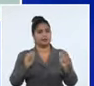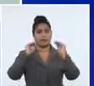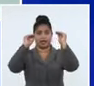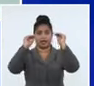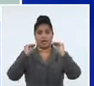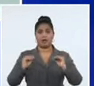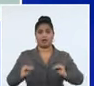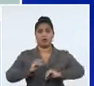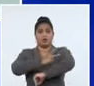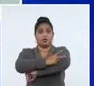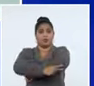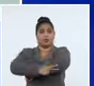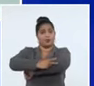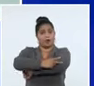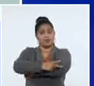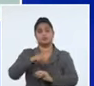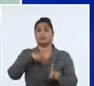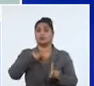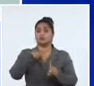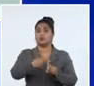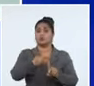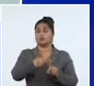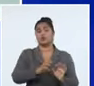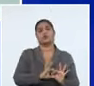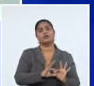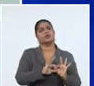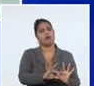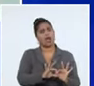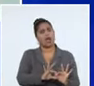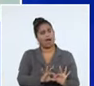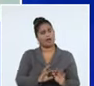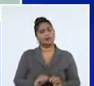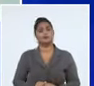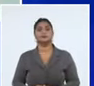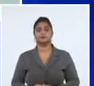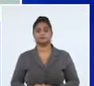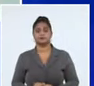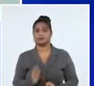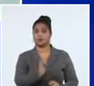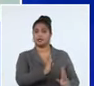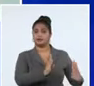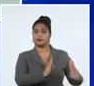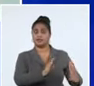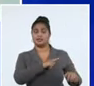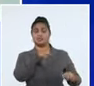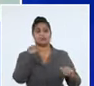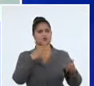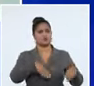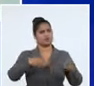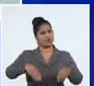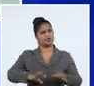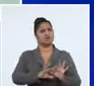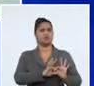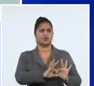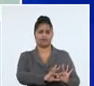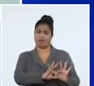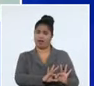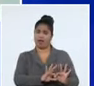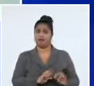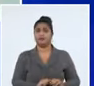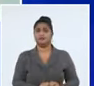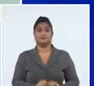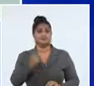número de casos, a la izquierda, a la derecha con el mayor número de fallecidos, que como ustedes ven, Estados